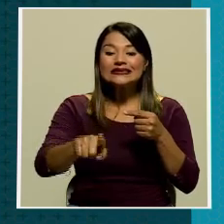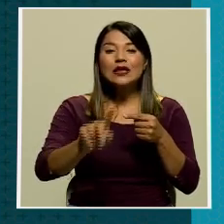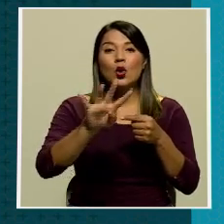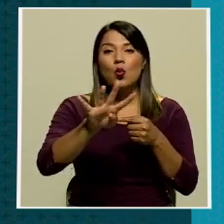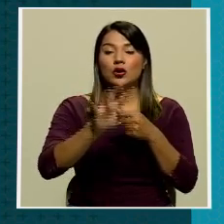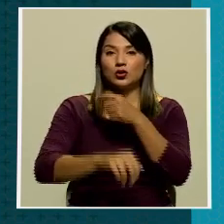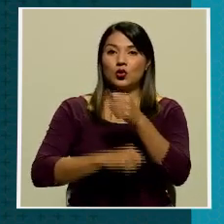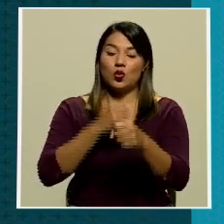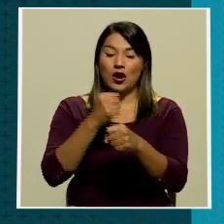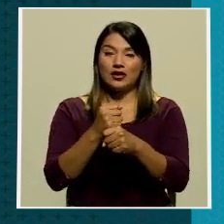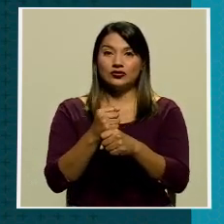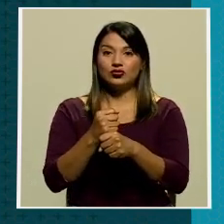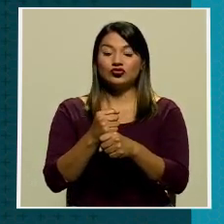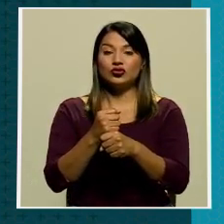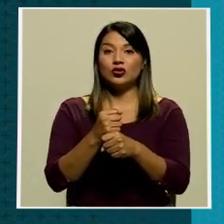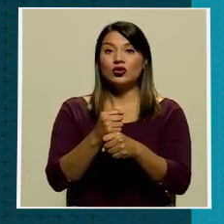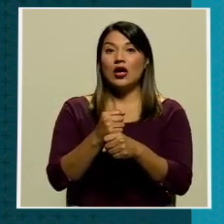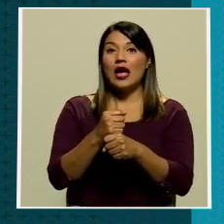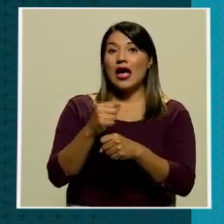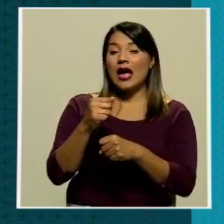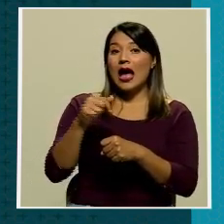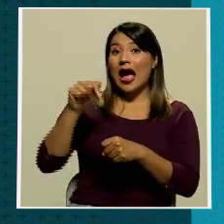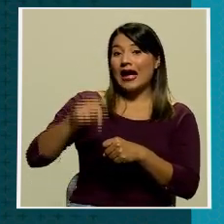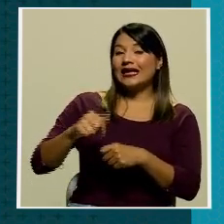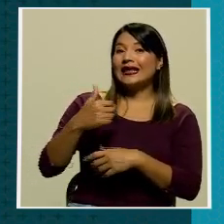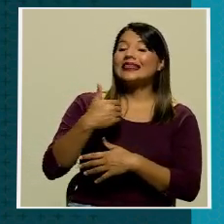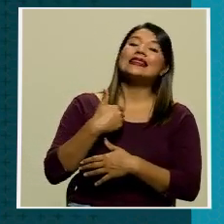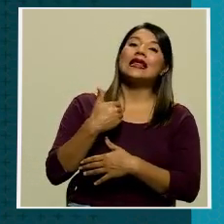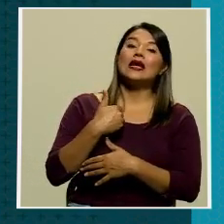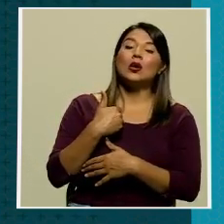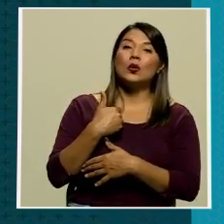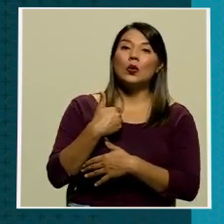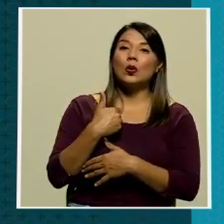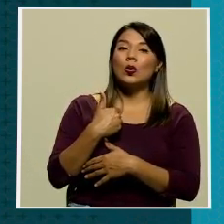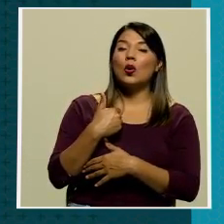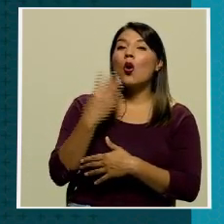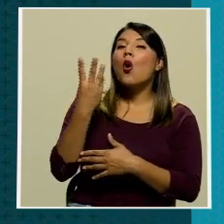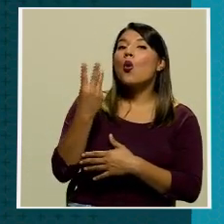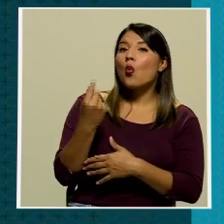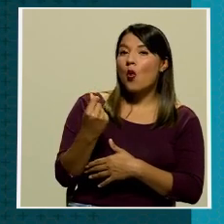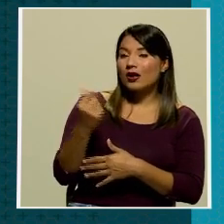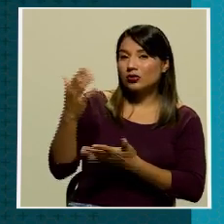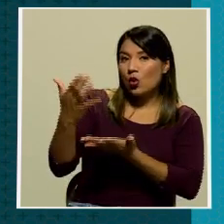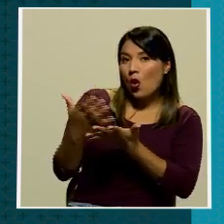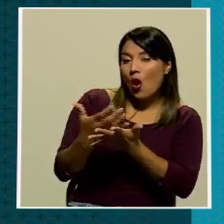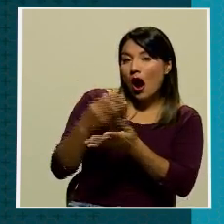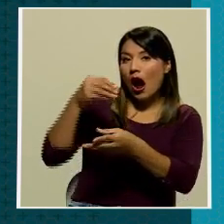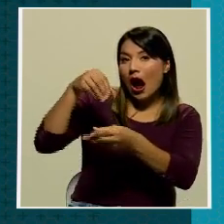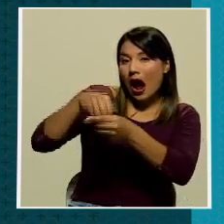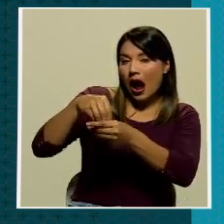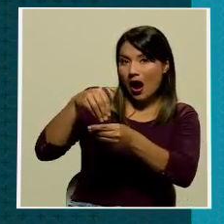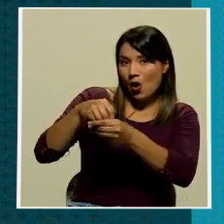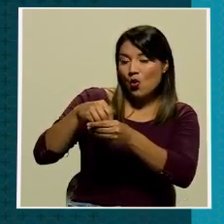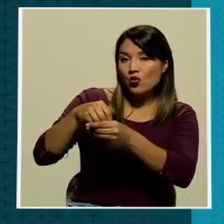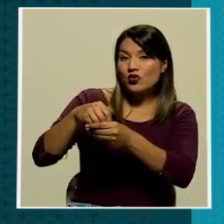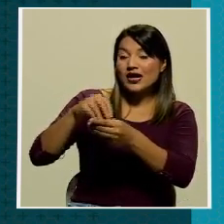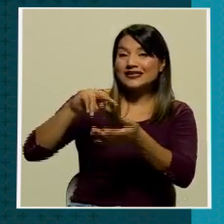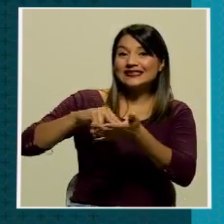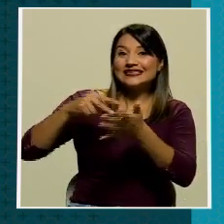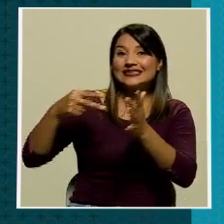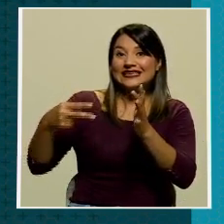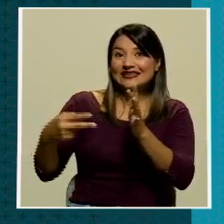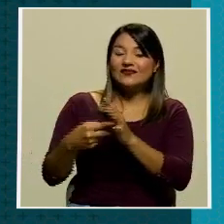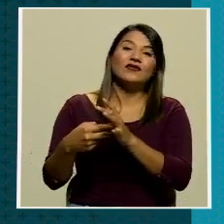Acá tengo anotados un poco cuánto sería el ahorro que se estaría generando